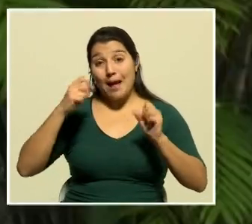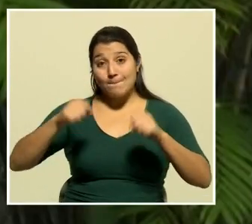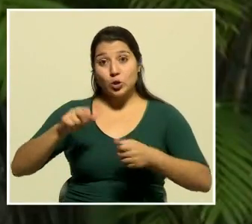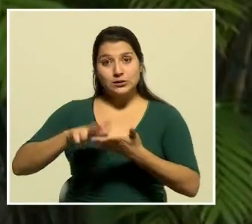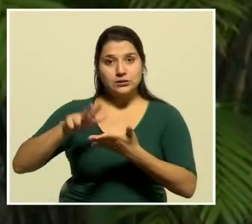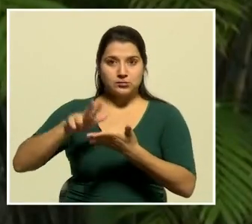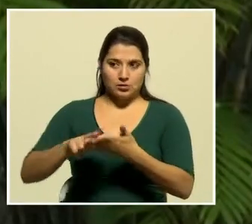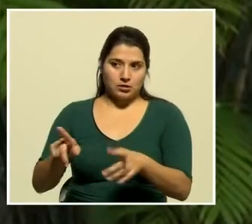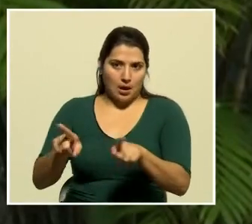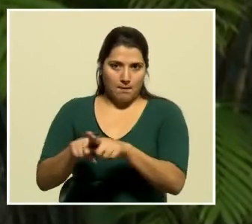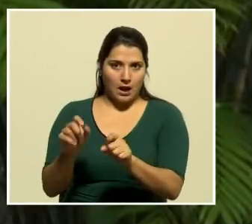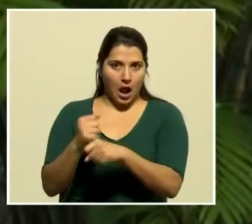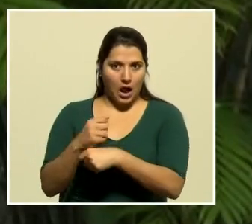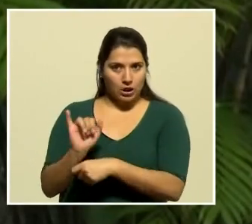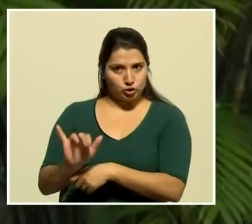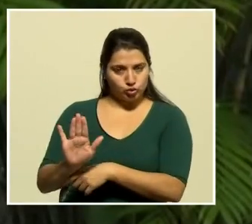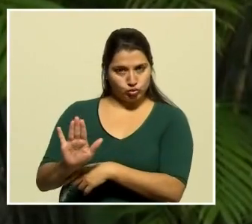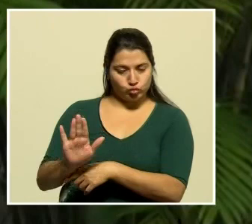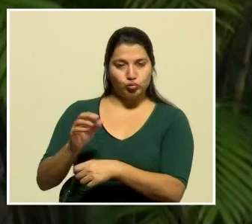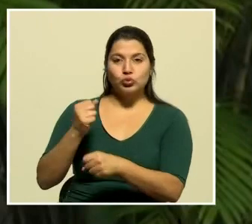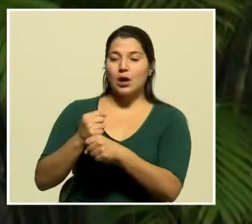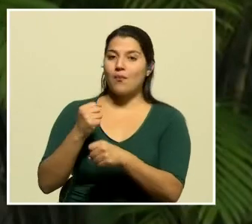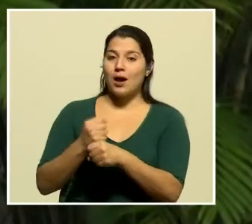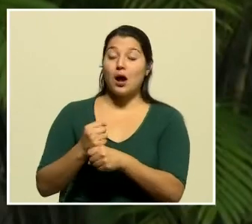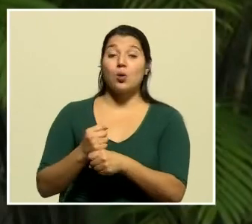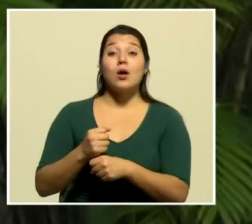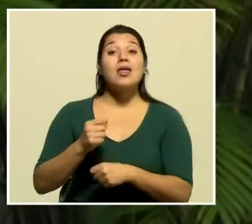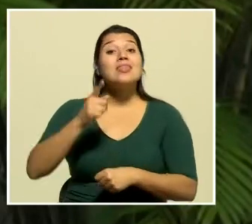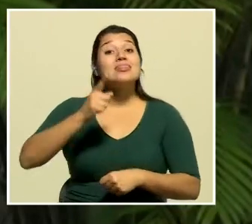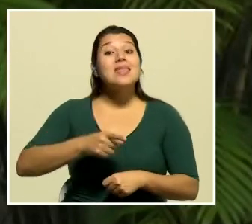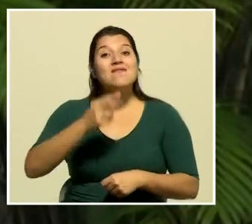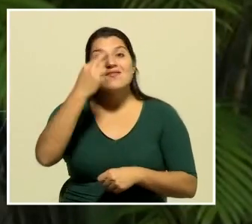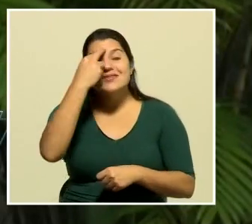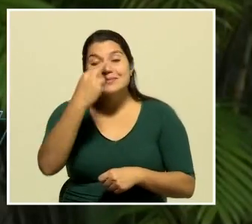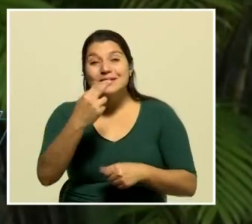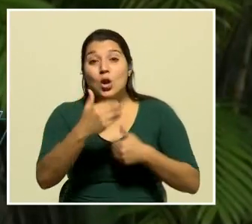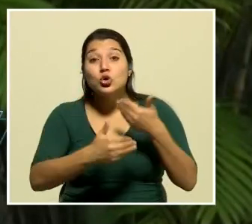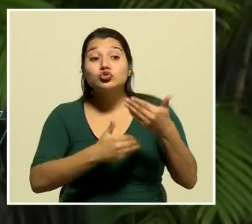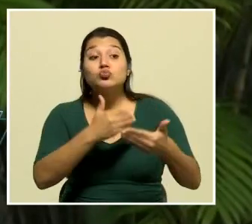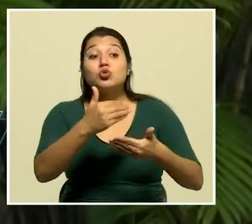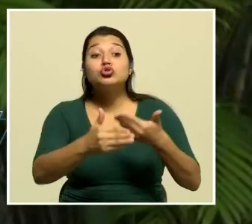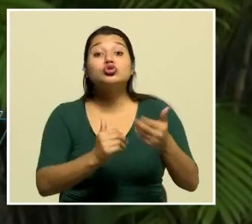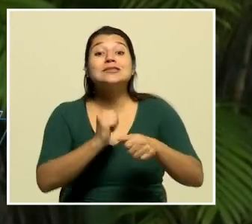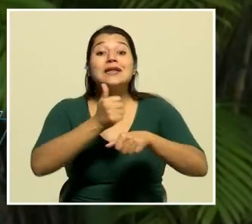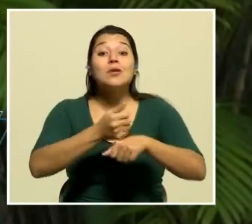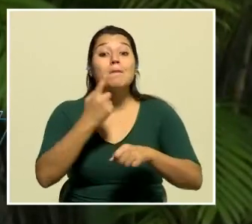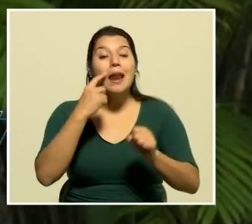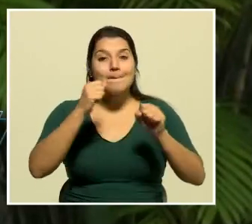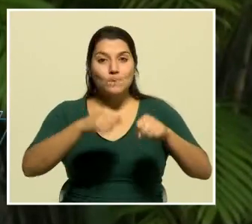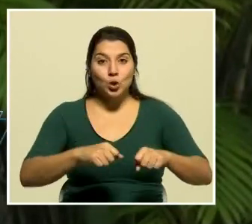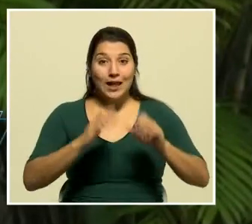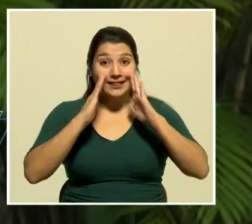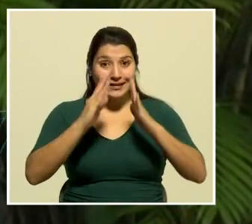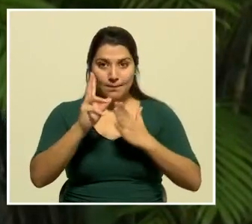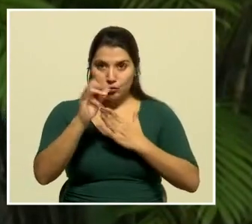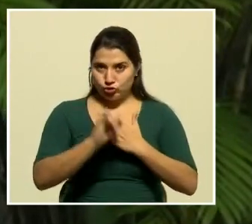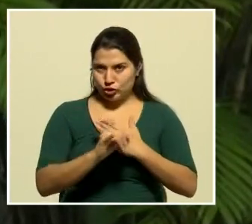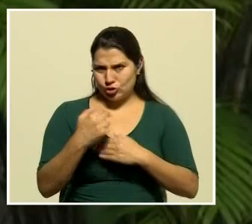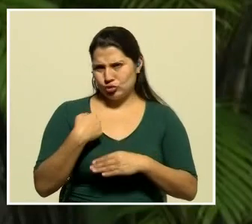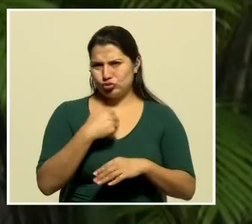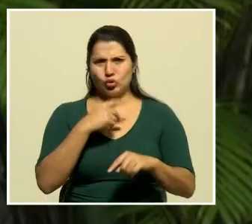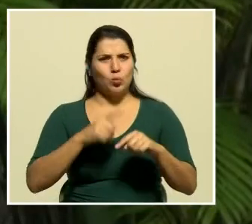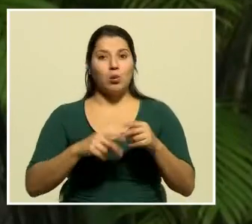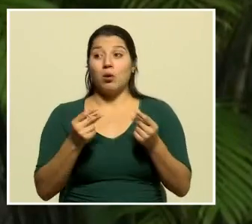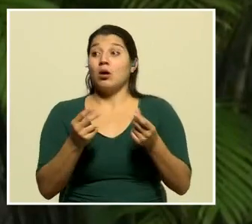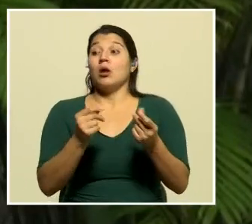trabajo. Aquí tienen que respetar los procesos para poder llevar los proyectos, o sea, no podemos aprobar nada a